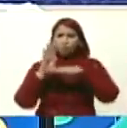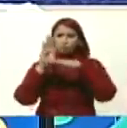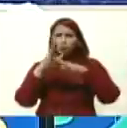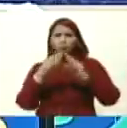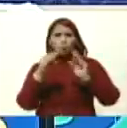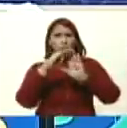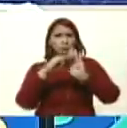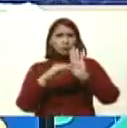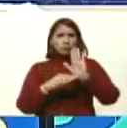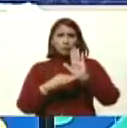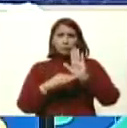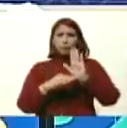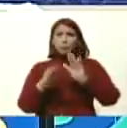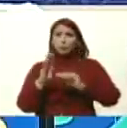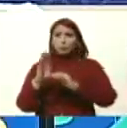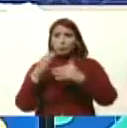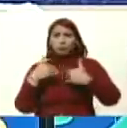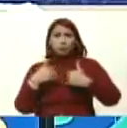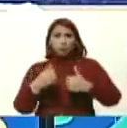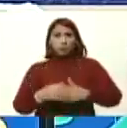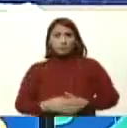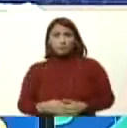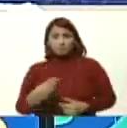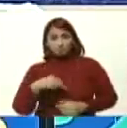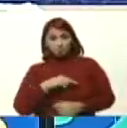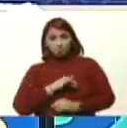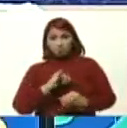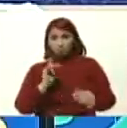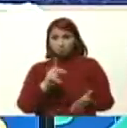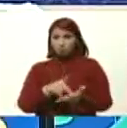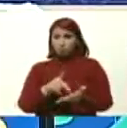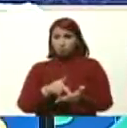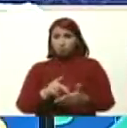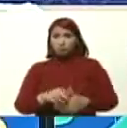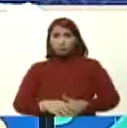medidas de bioseguridad. Ya nosotros hemos llegado.